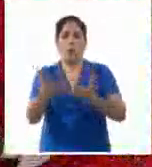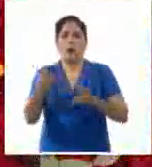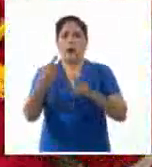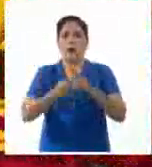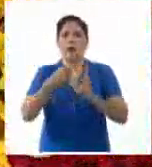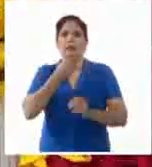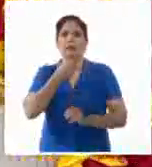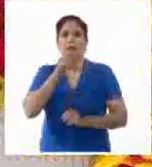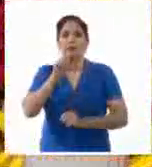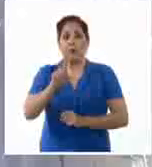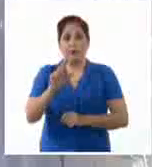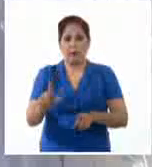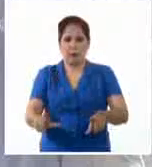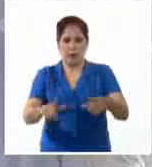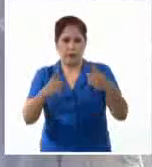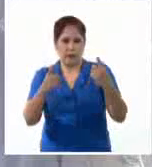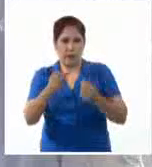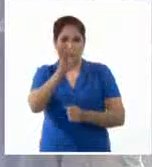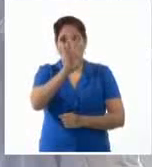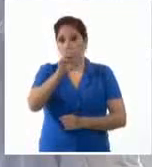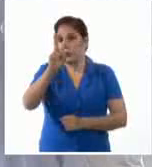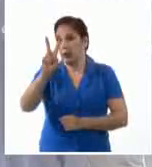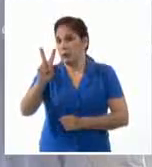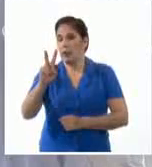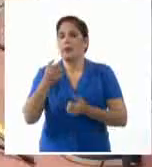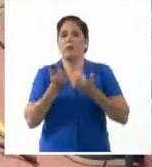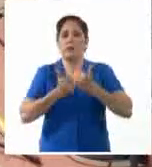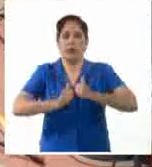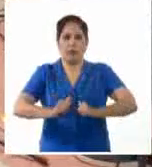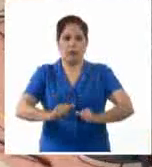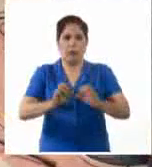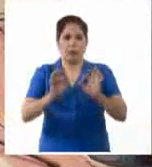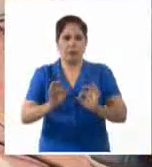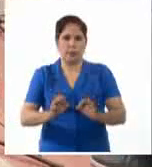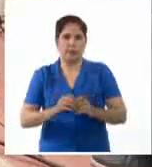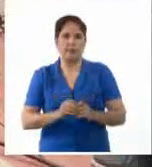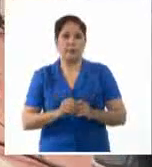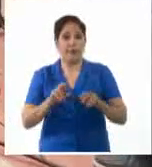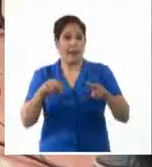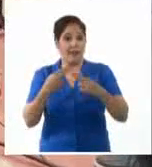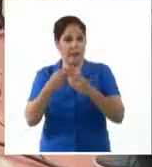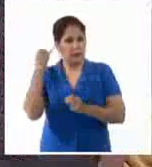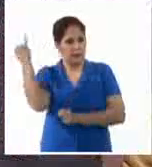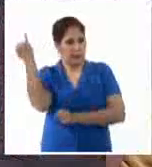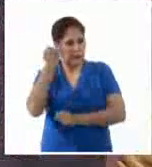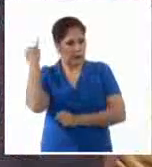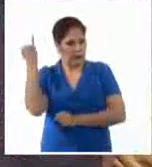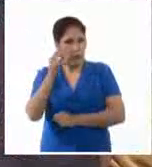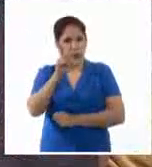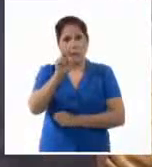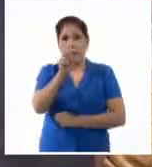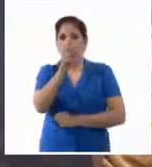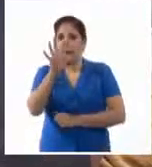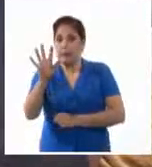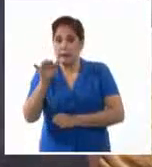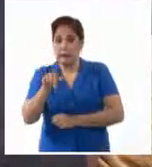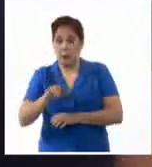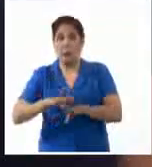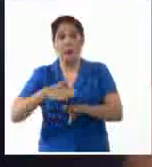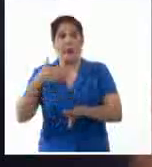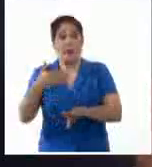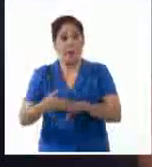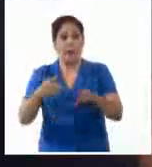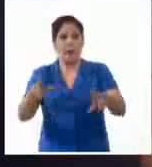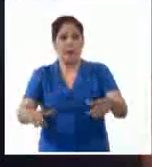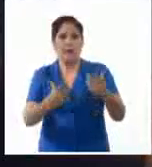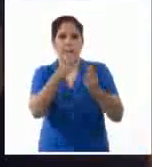Igarola en el aniversario 82 de su natalicio. El coloquio internacional de 2025 se dedicará al